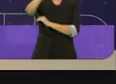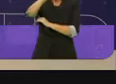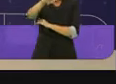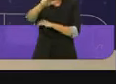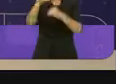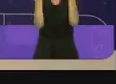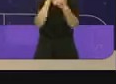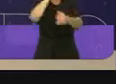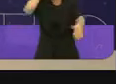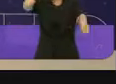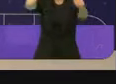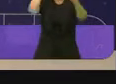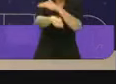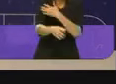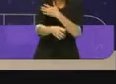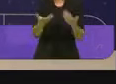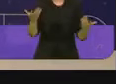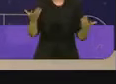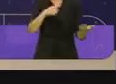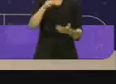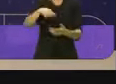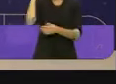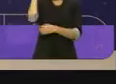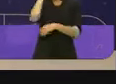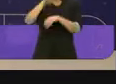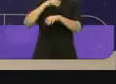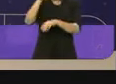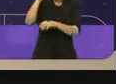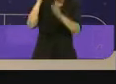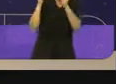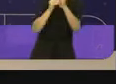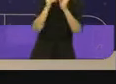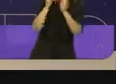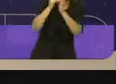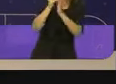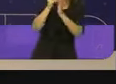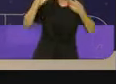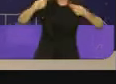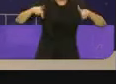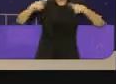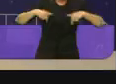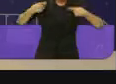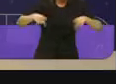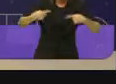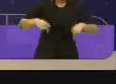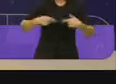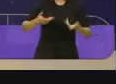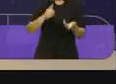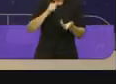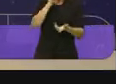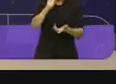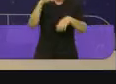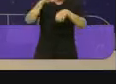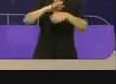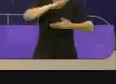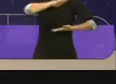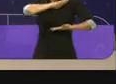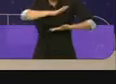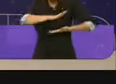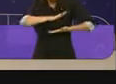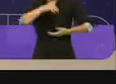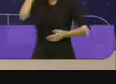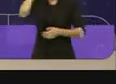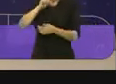Y ese fracaso nos está pesando. 20 millones de consultas menos. 140 menos mastografías.